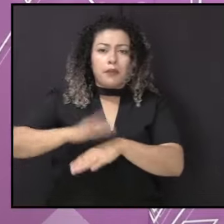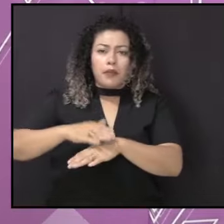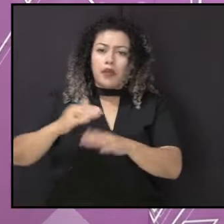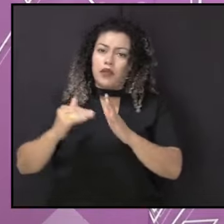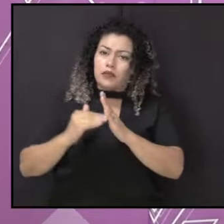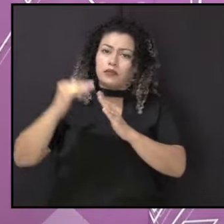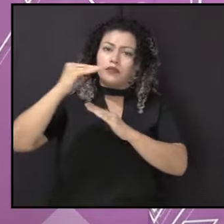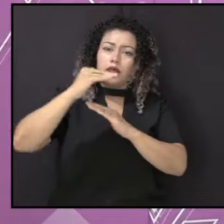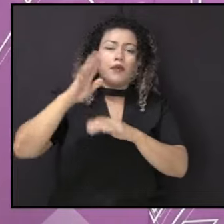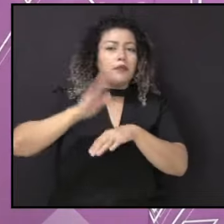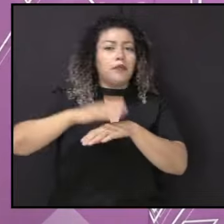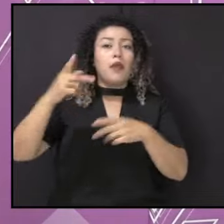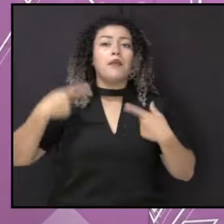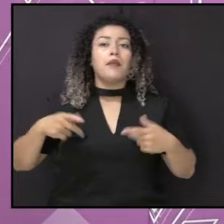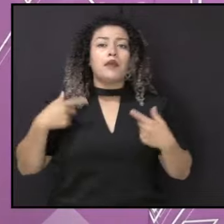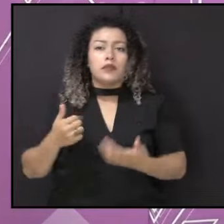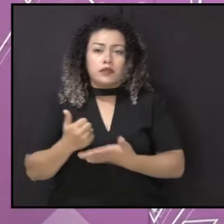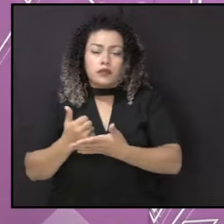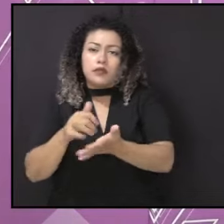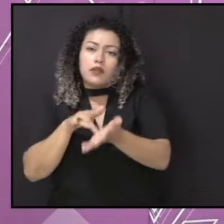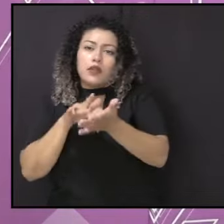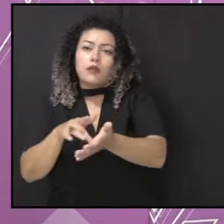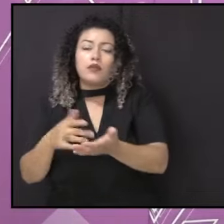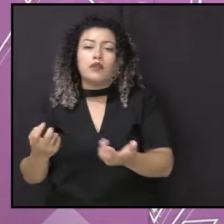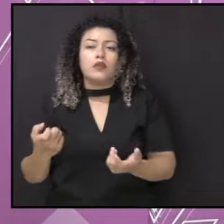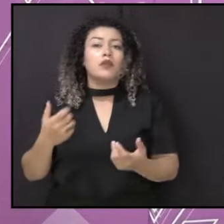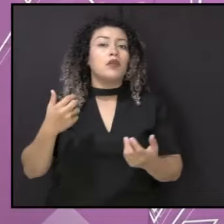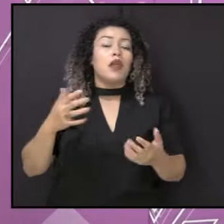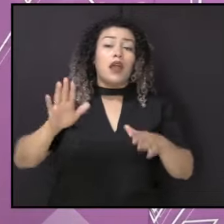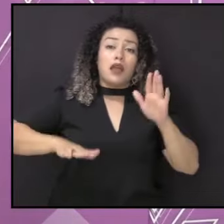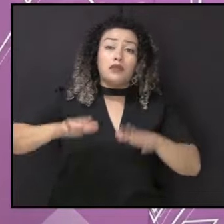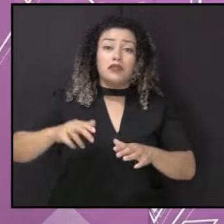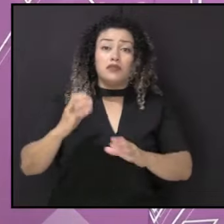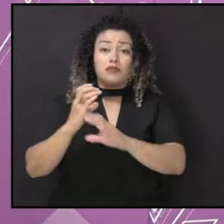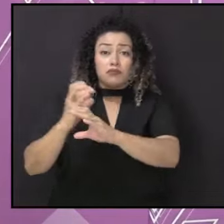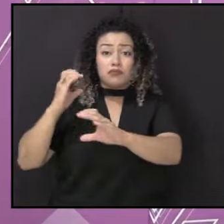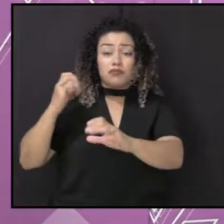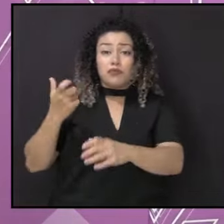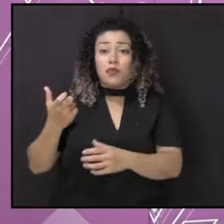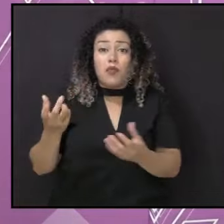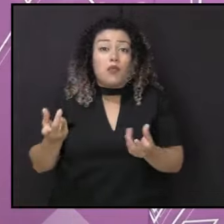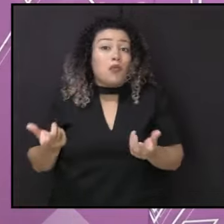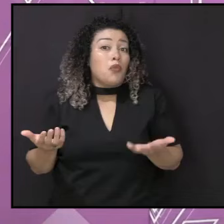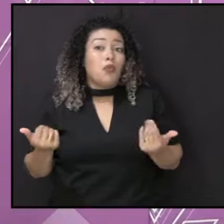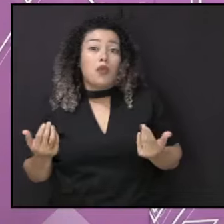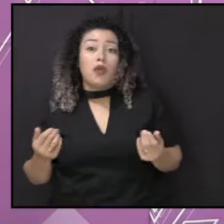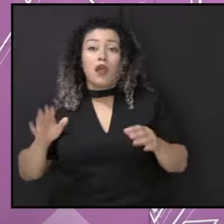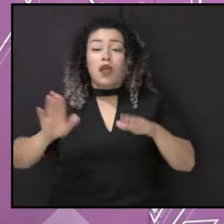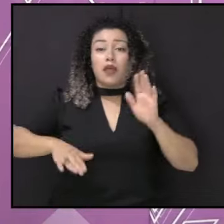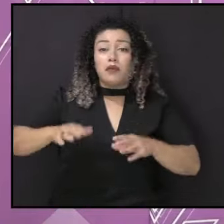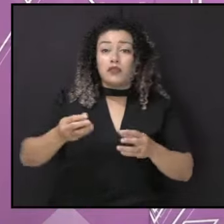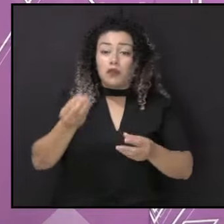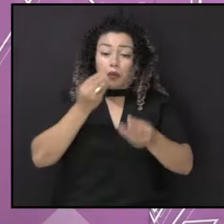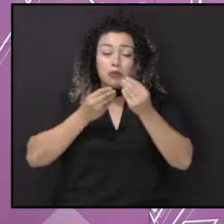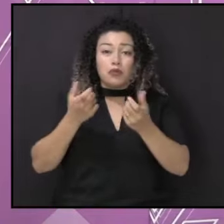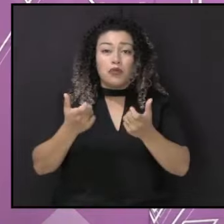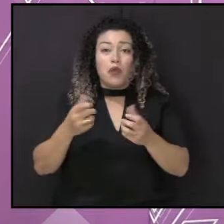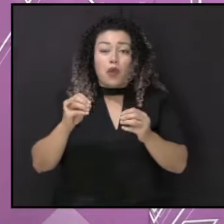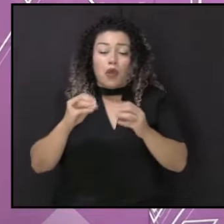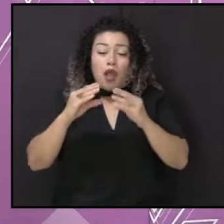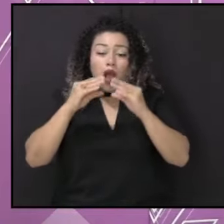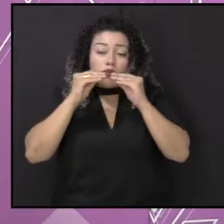veces no tienen los recursos económicos, ni siquiera para el transporte público, y ni siquiera a veces tienen para una torta o para un vaso de